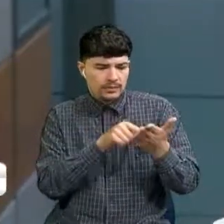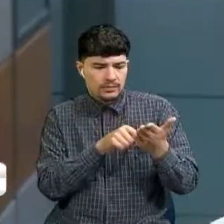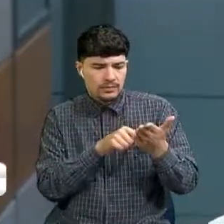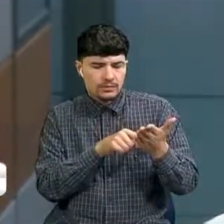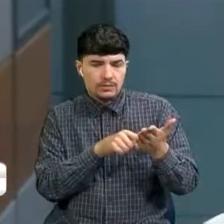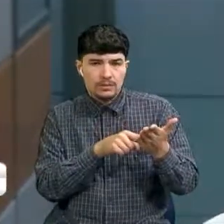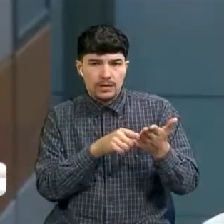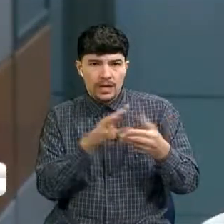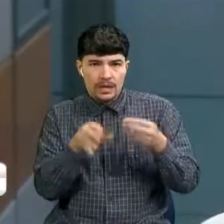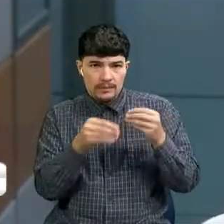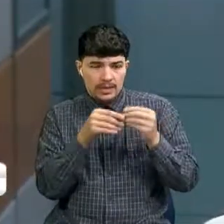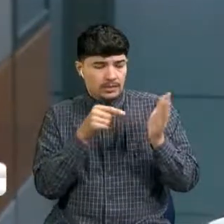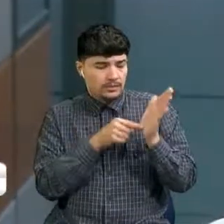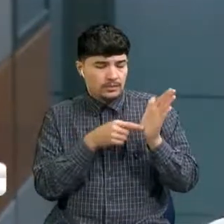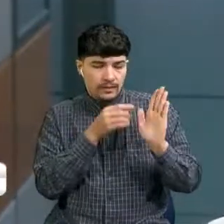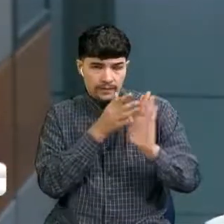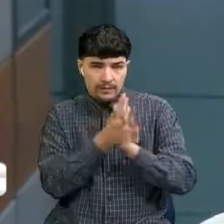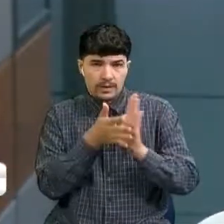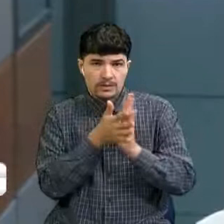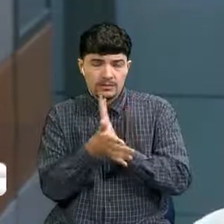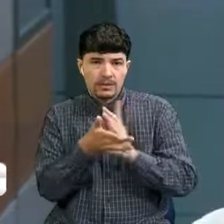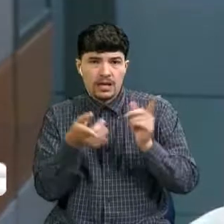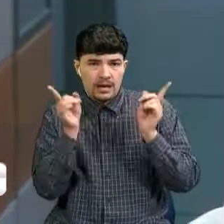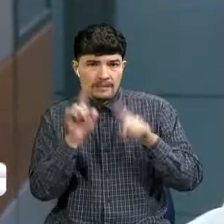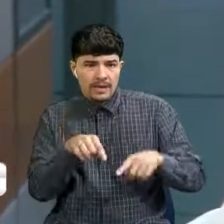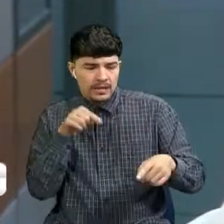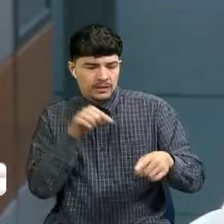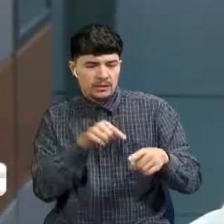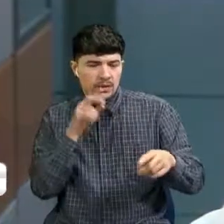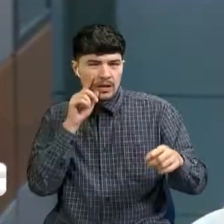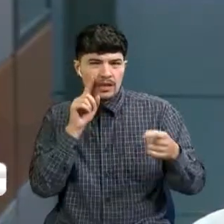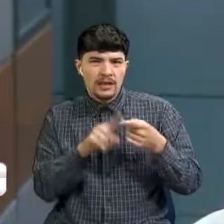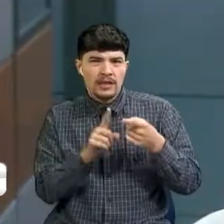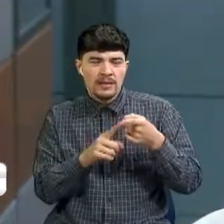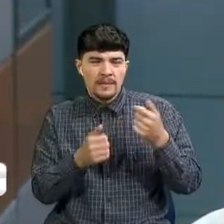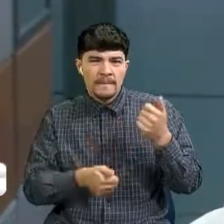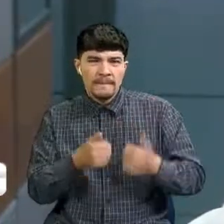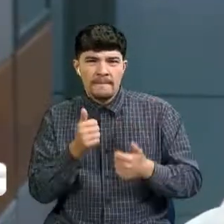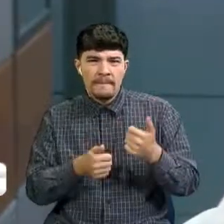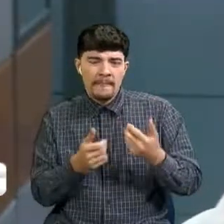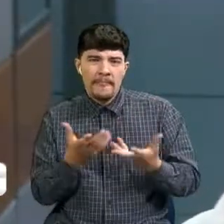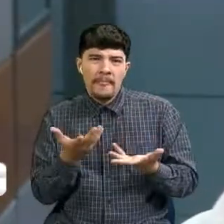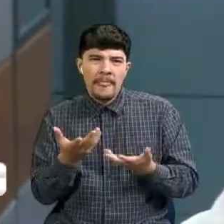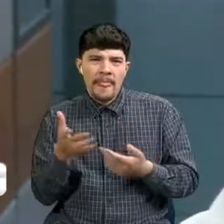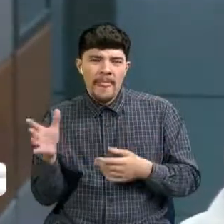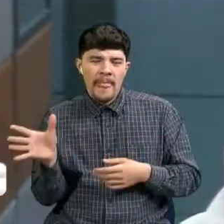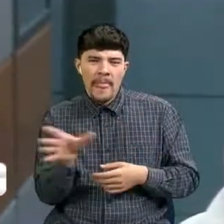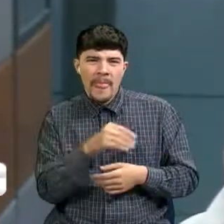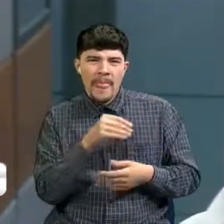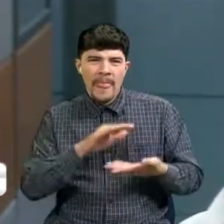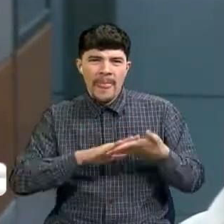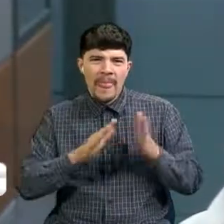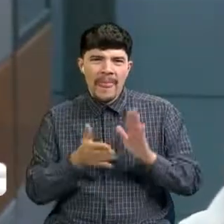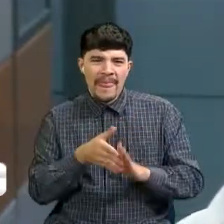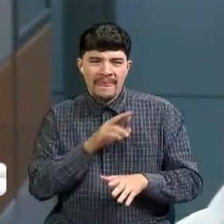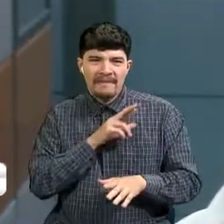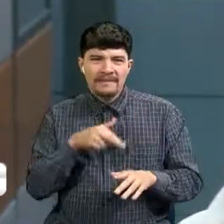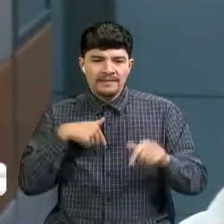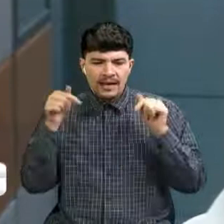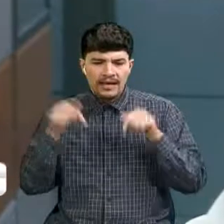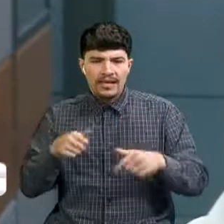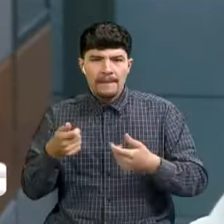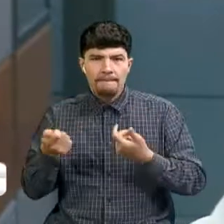infundado es también con una intención evidentemente de hacerle ver a la comunidad que nosotros estamos